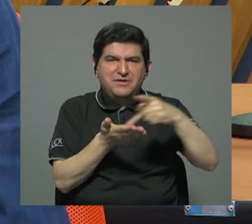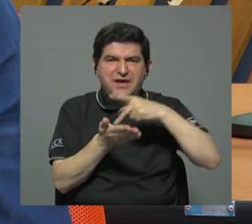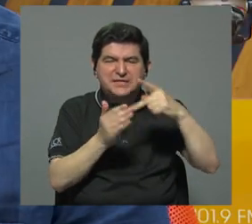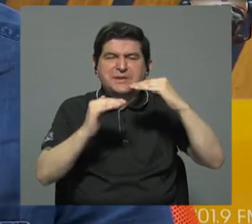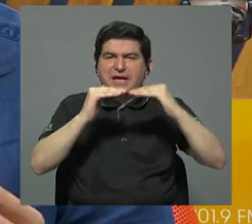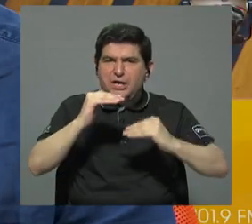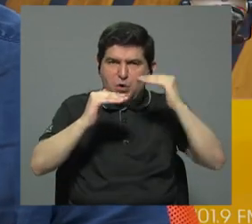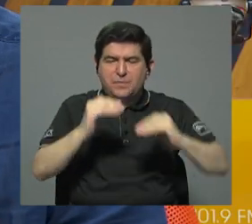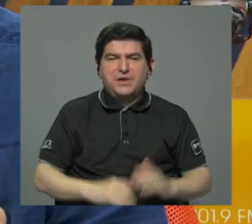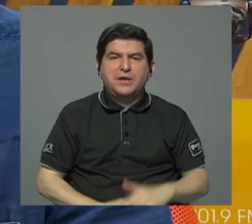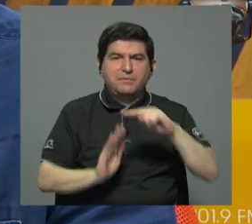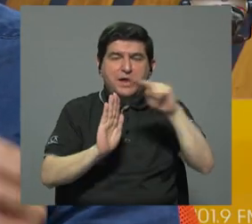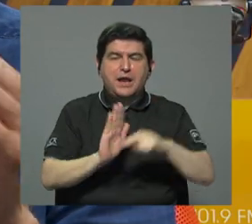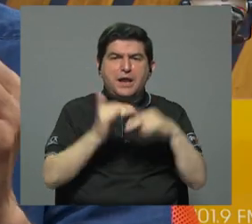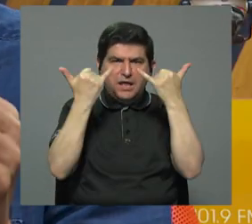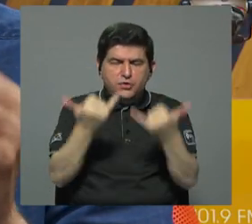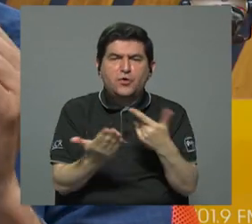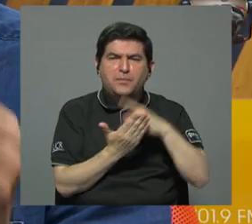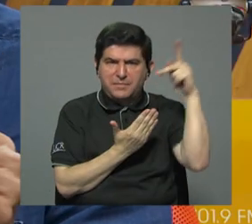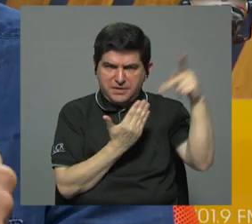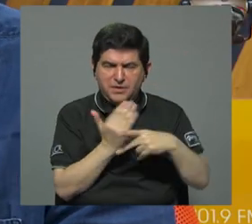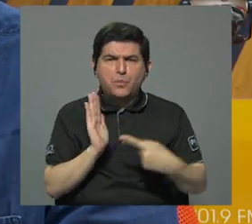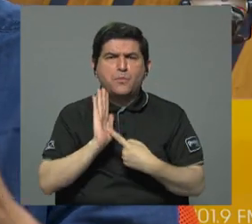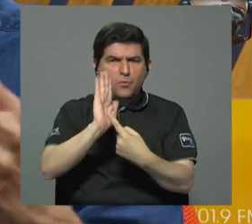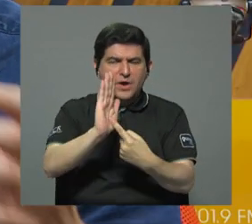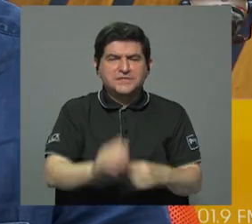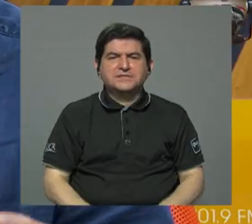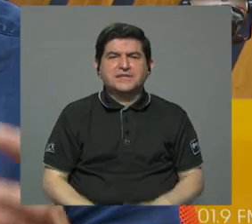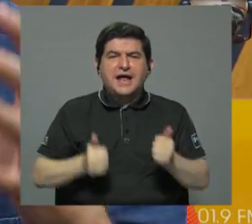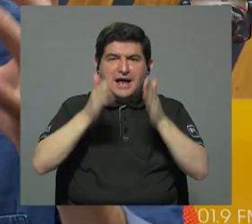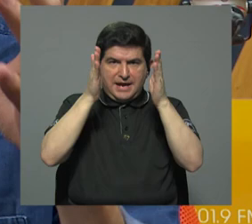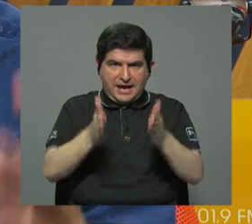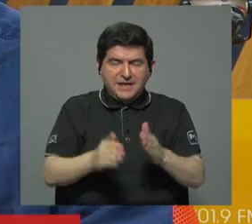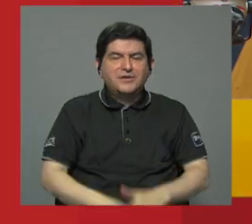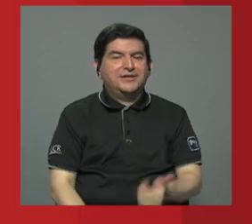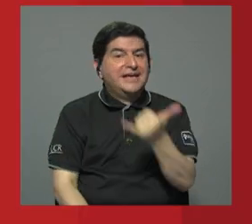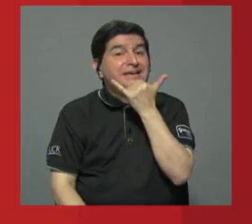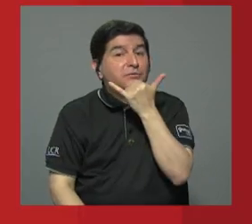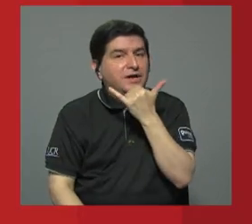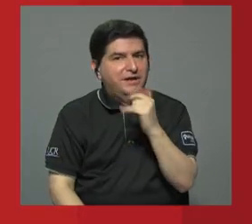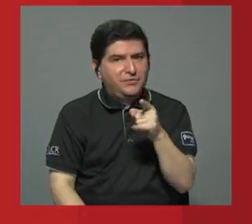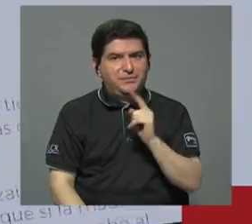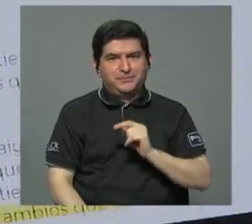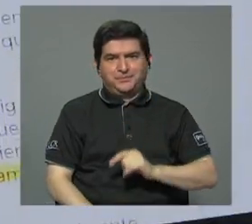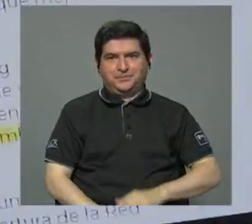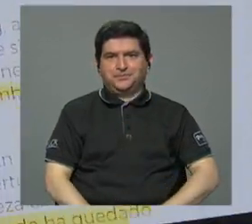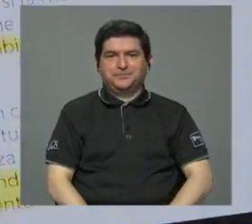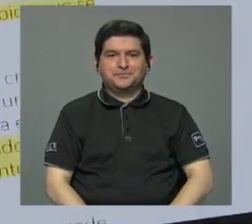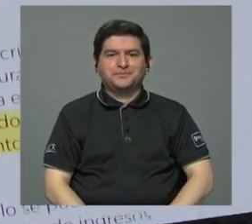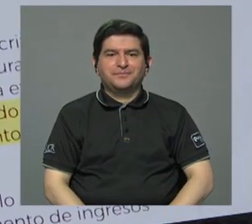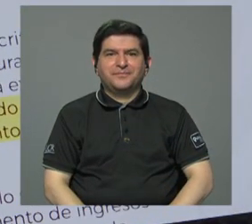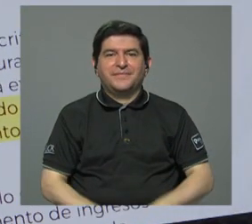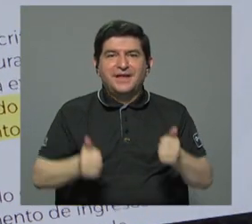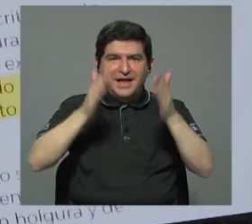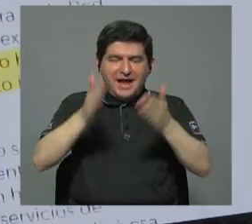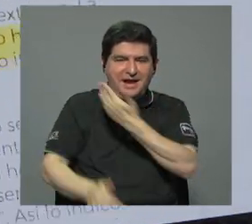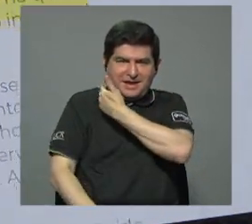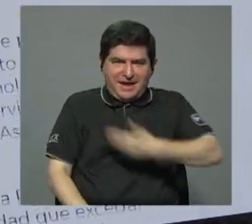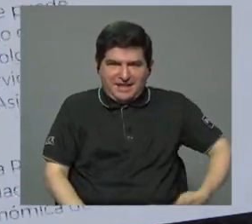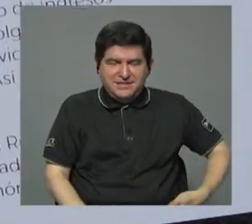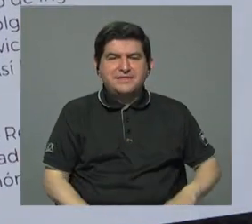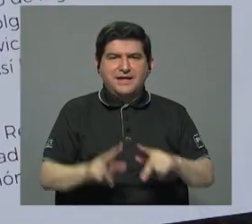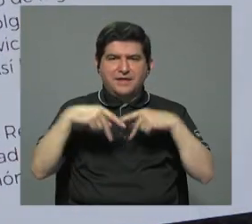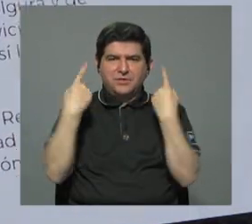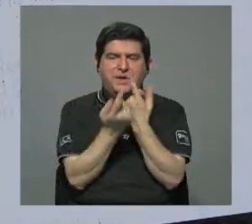mínimo. Las normas actuales de ese programa muestran que el candidato se equivoca. El candidato presidencial del